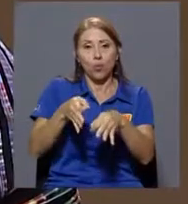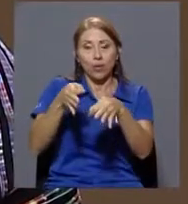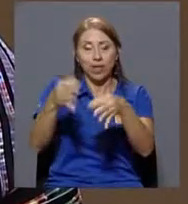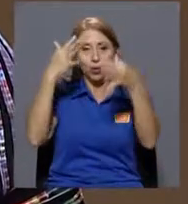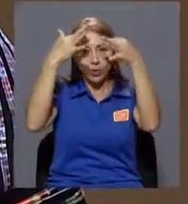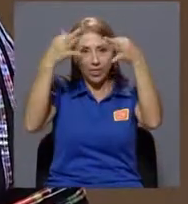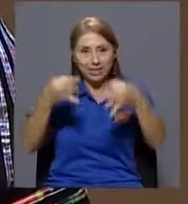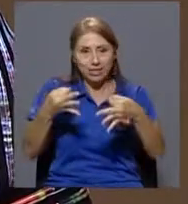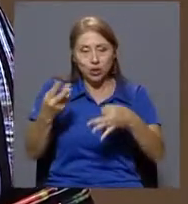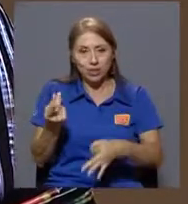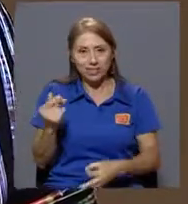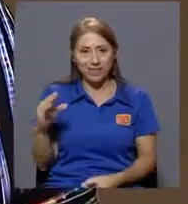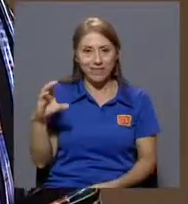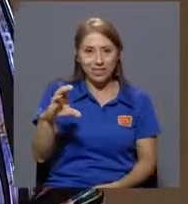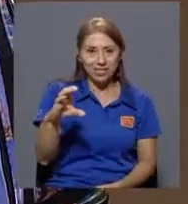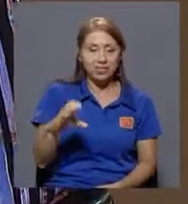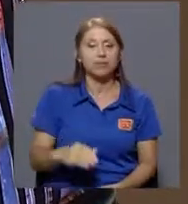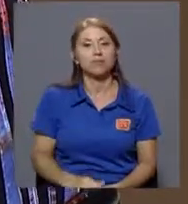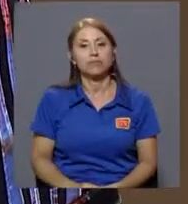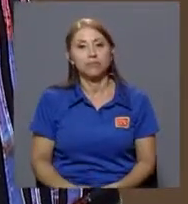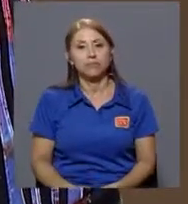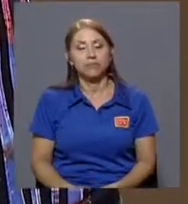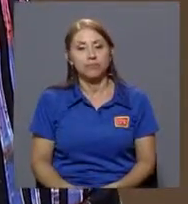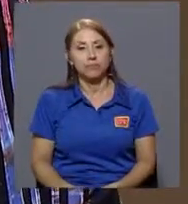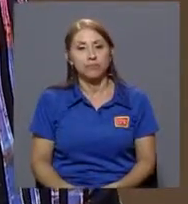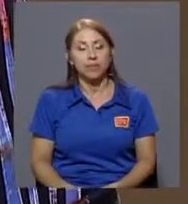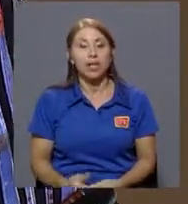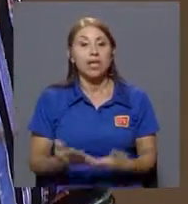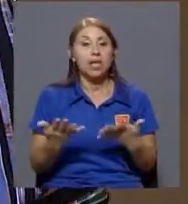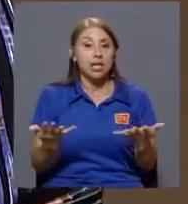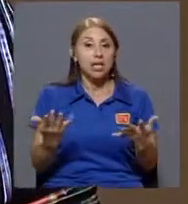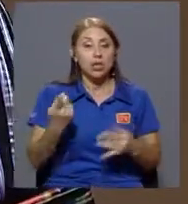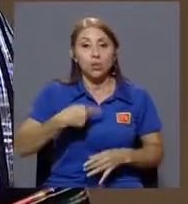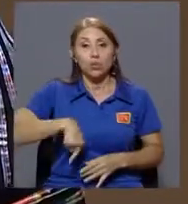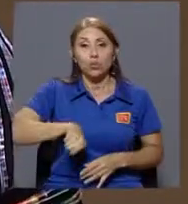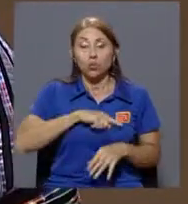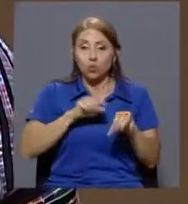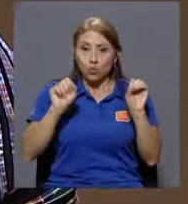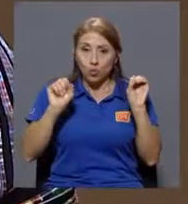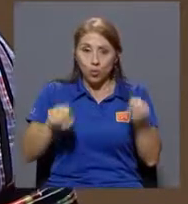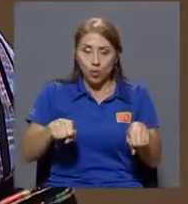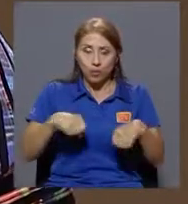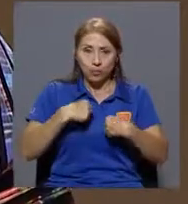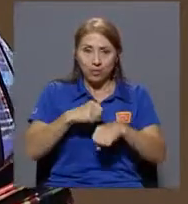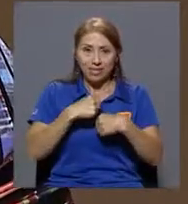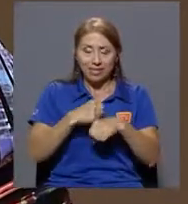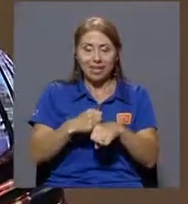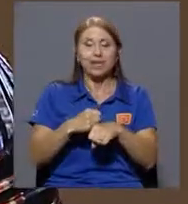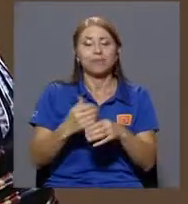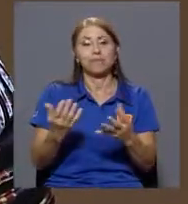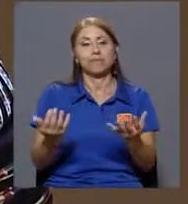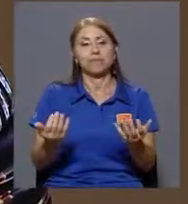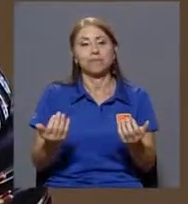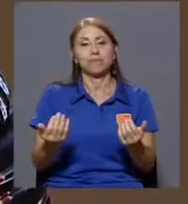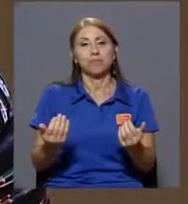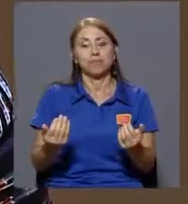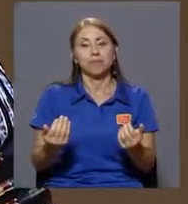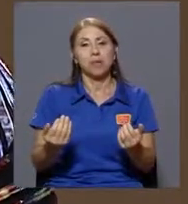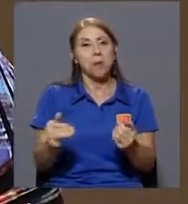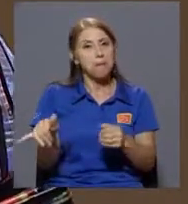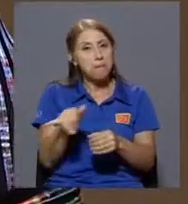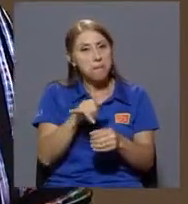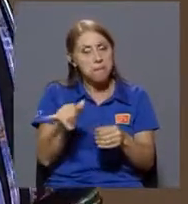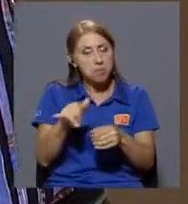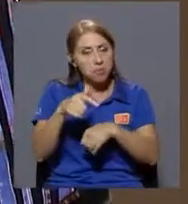inversión. Y lo pudimos hacer a la par de que el Congreso iba